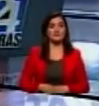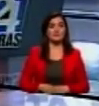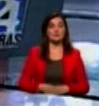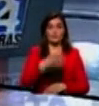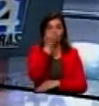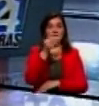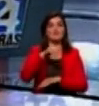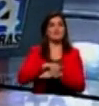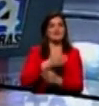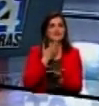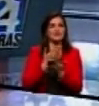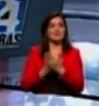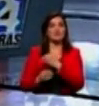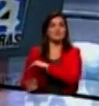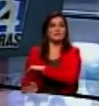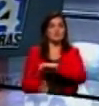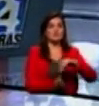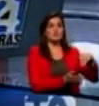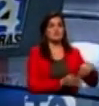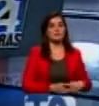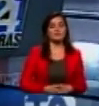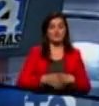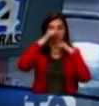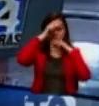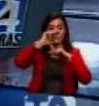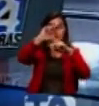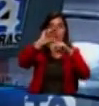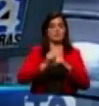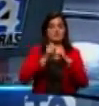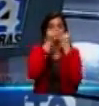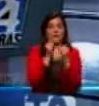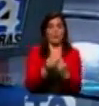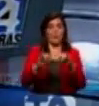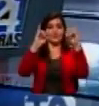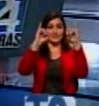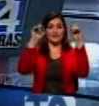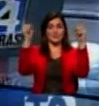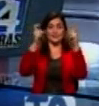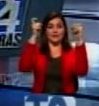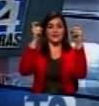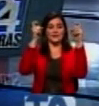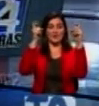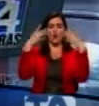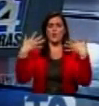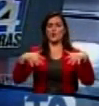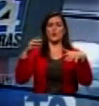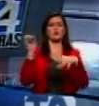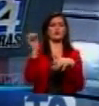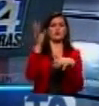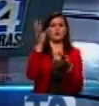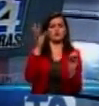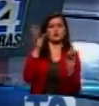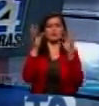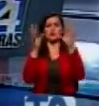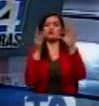Buenas tardes para ti también, Freddy. Y otro de los actos conmemorativos de la gesta independentista es la Fiesta de la Luz, que por segundo año